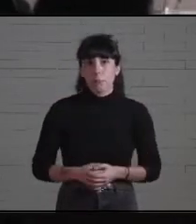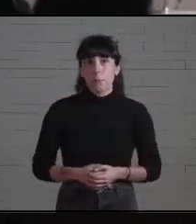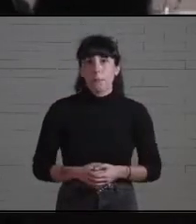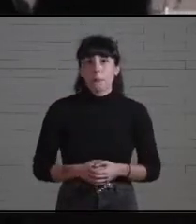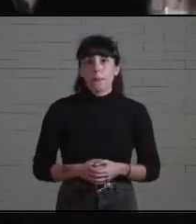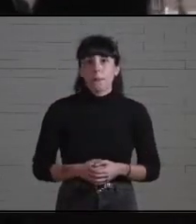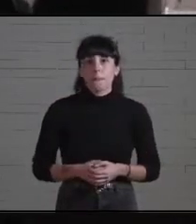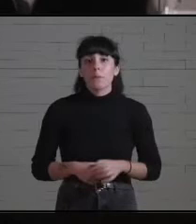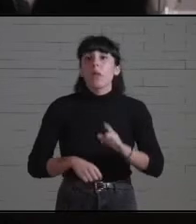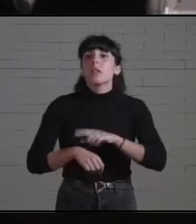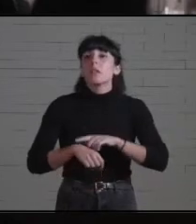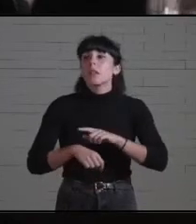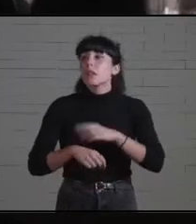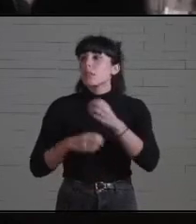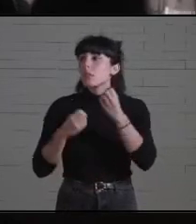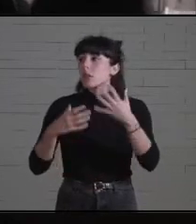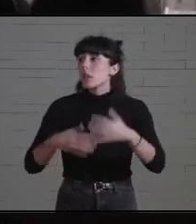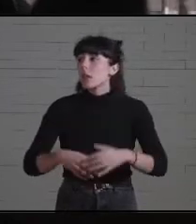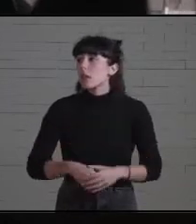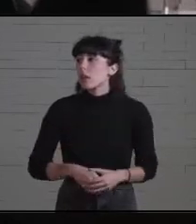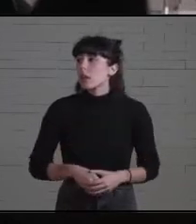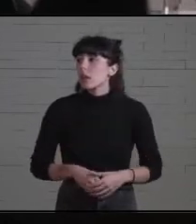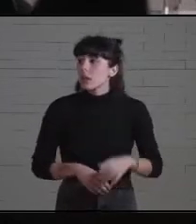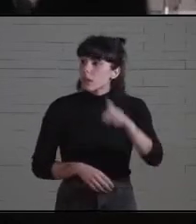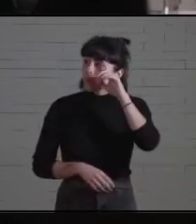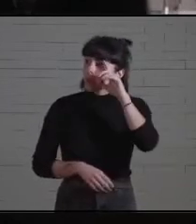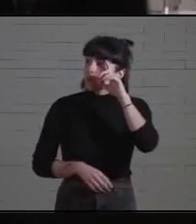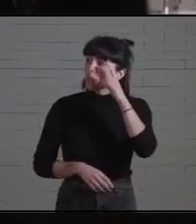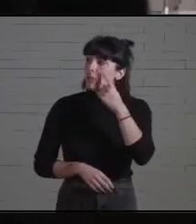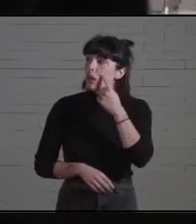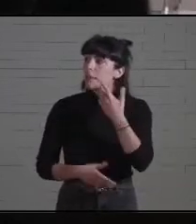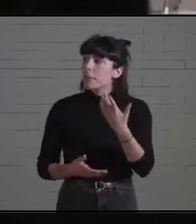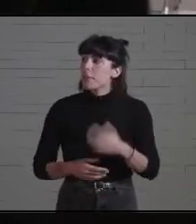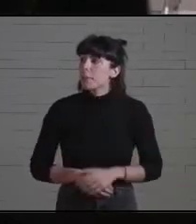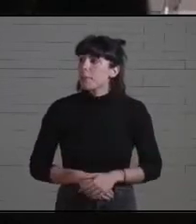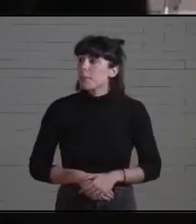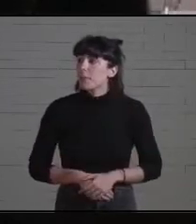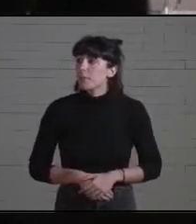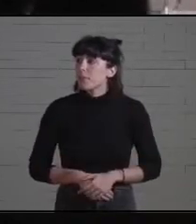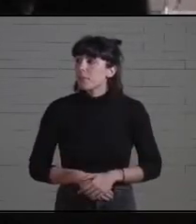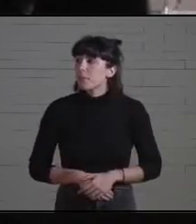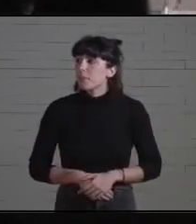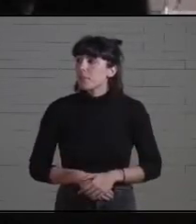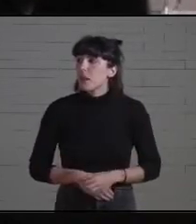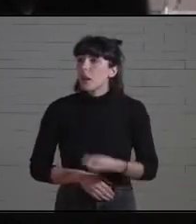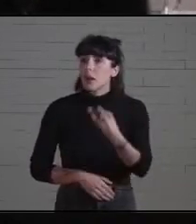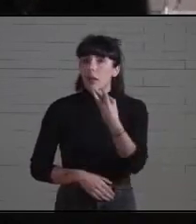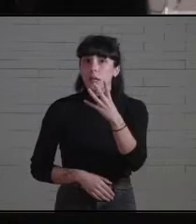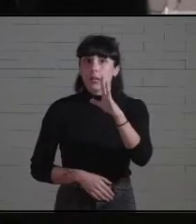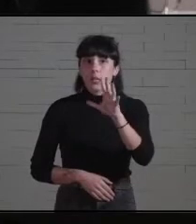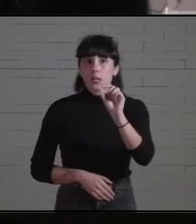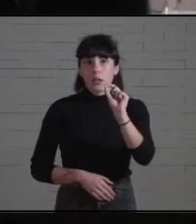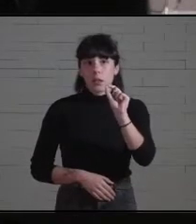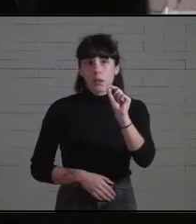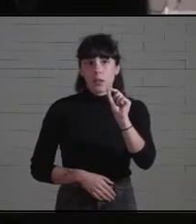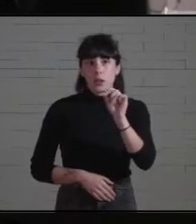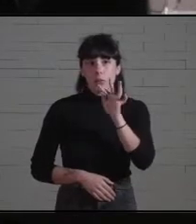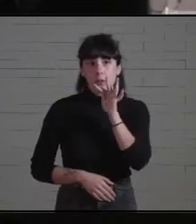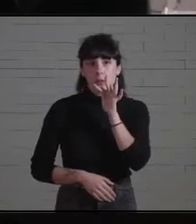¿Cómo voy de tiempo? No sé, a ver, me quedan 35 minutos.